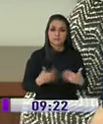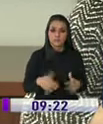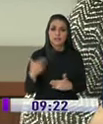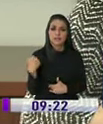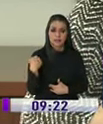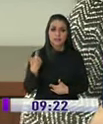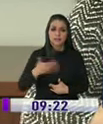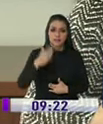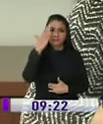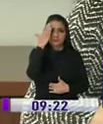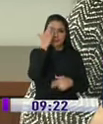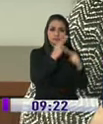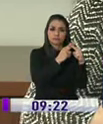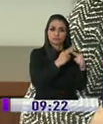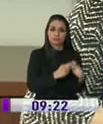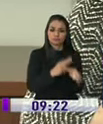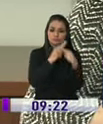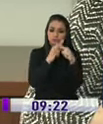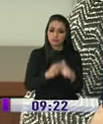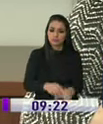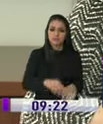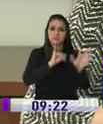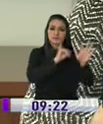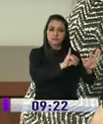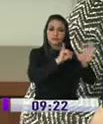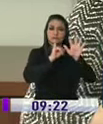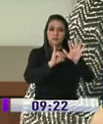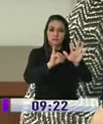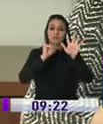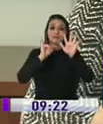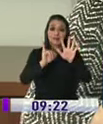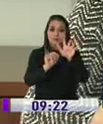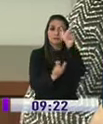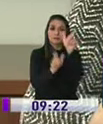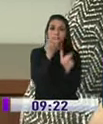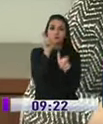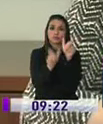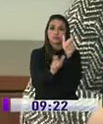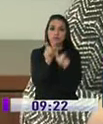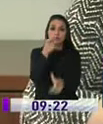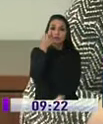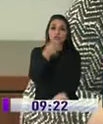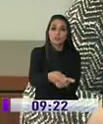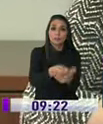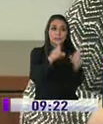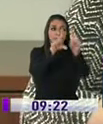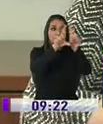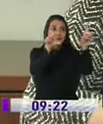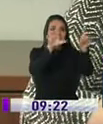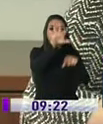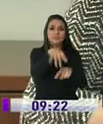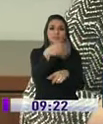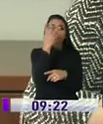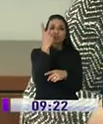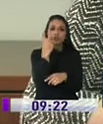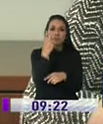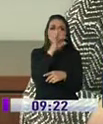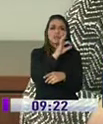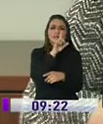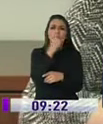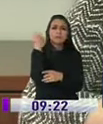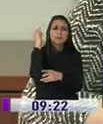tenemos identificados en esta noticia criminis a 666 contribuyentes que han realizado compras a estos 512 fantasmas por 91